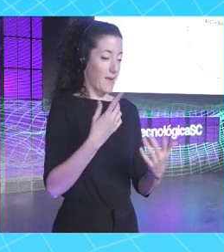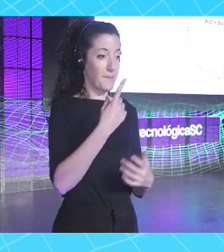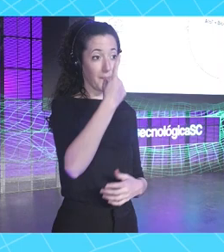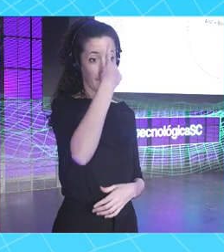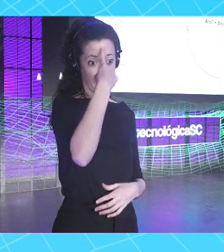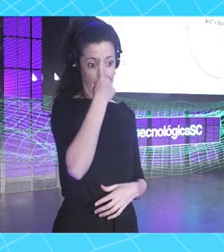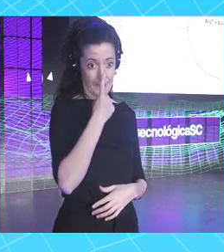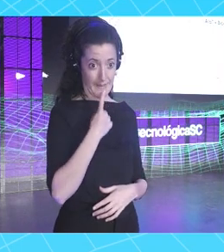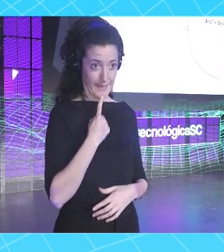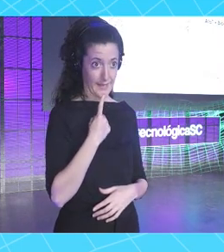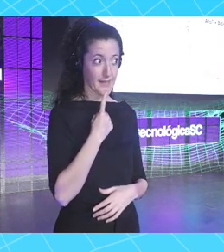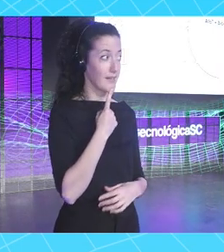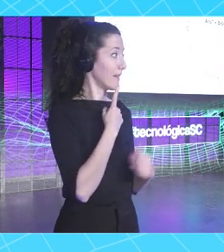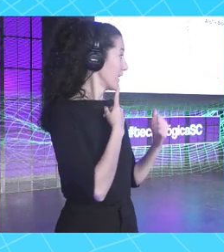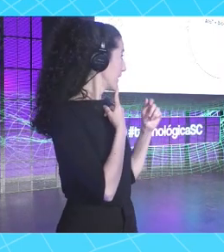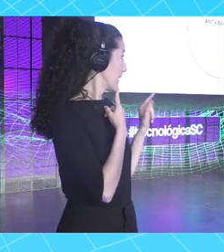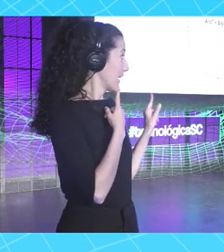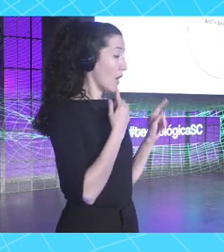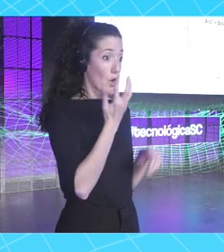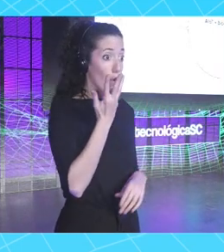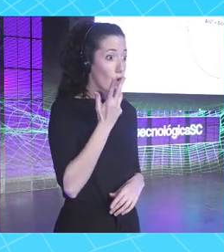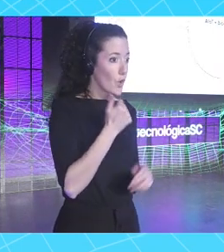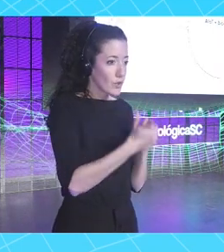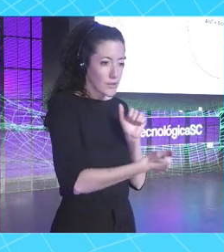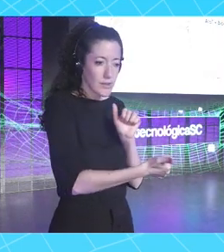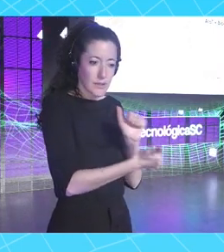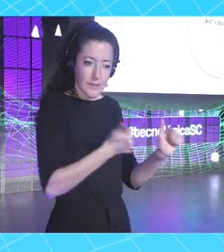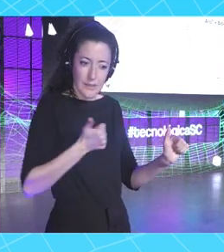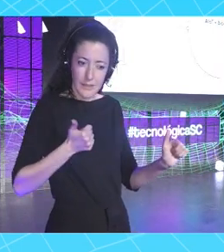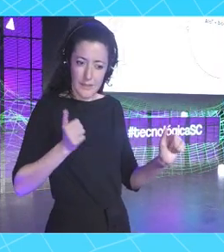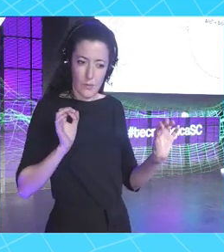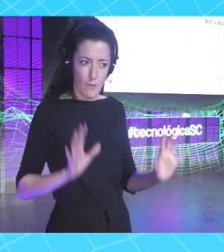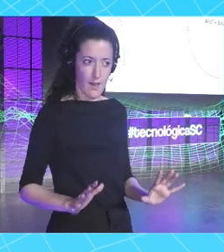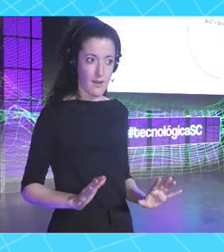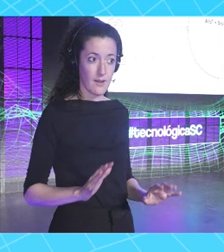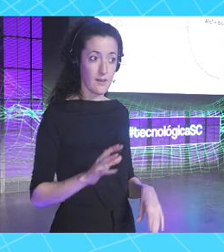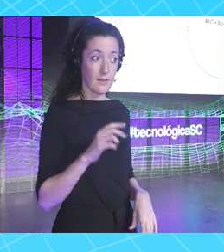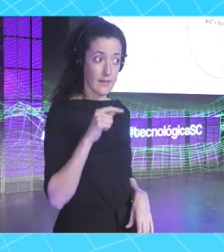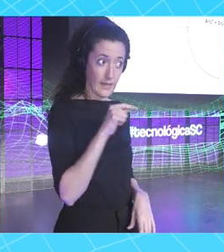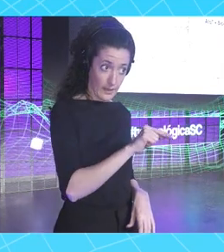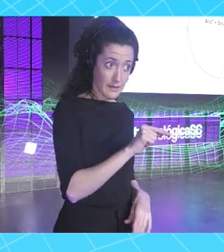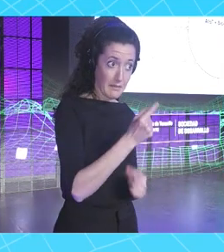exactamente este color ese dato nos va a servir de algo